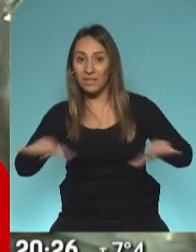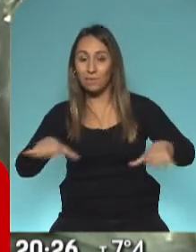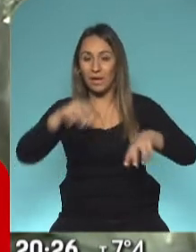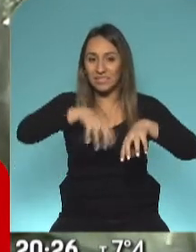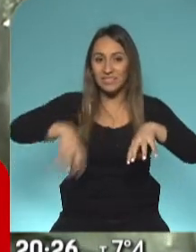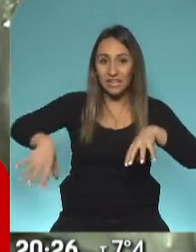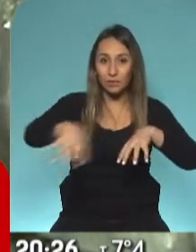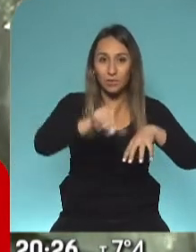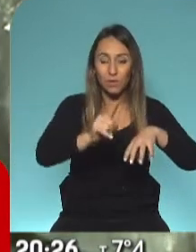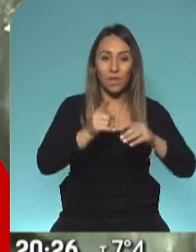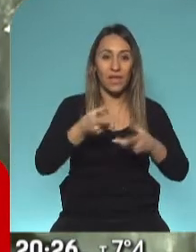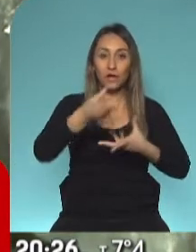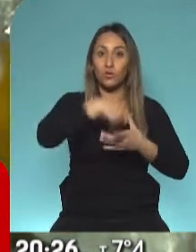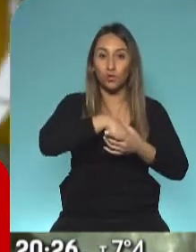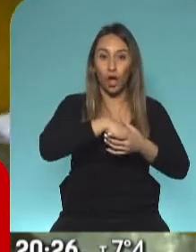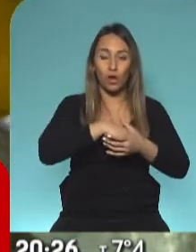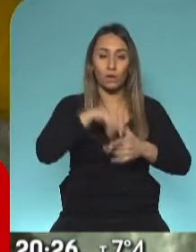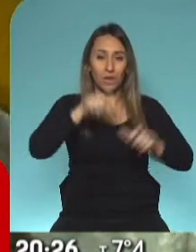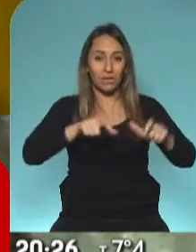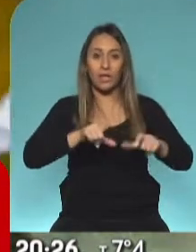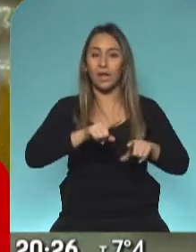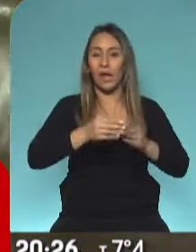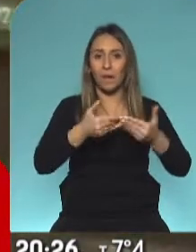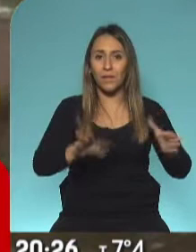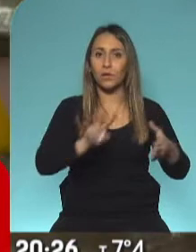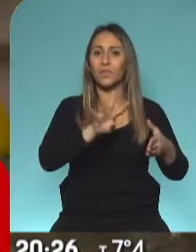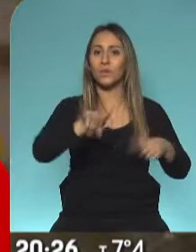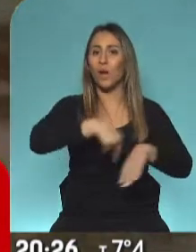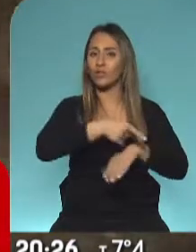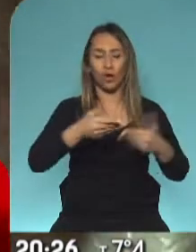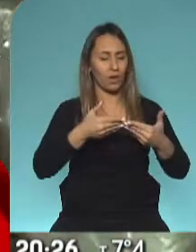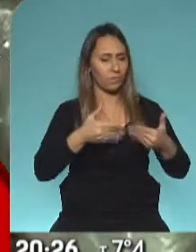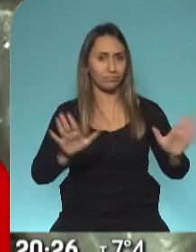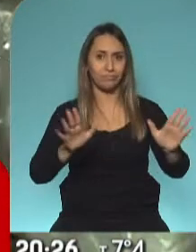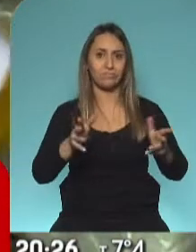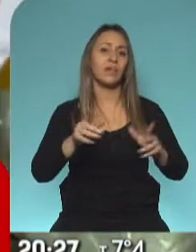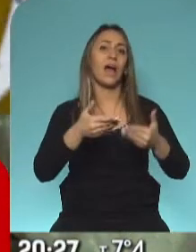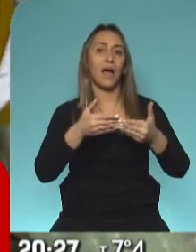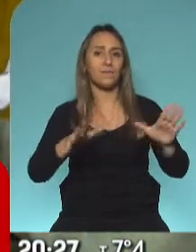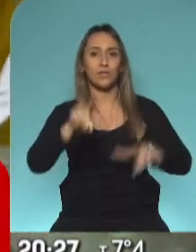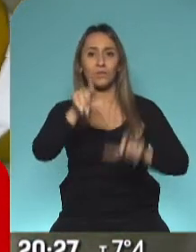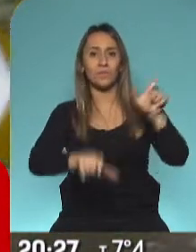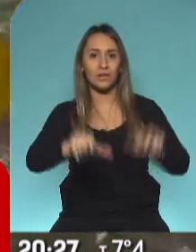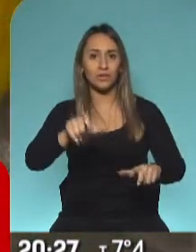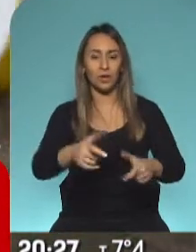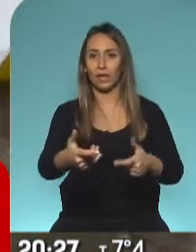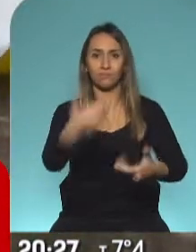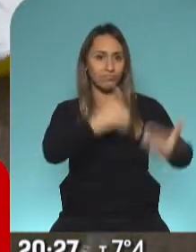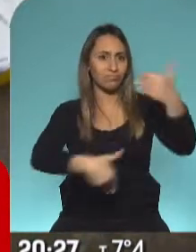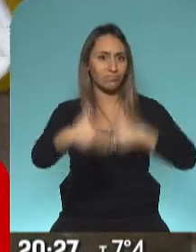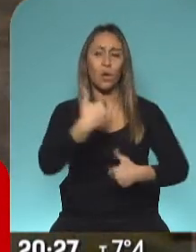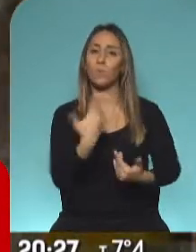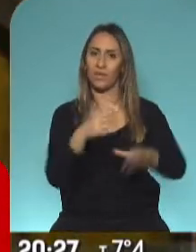funcionan las 24 horas del día y reciben todas las personas que están allí pueden quedarse las